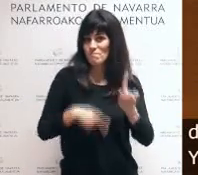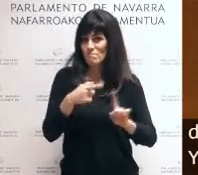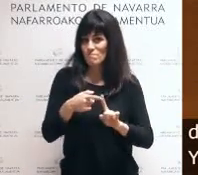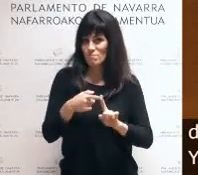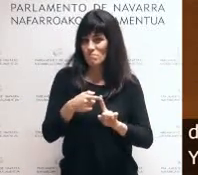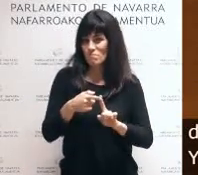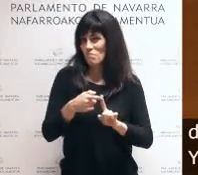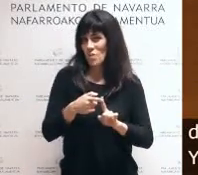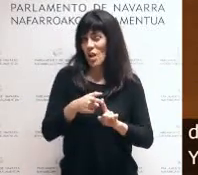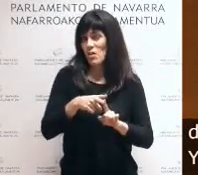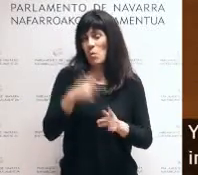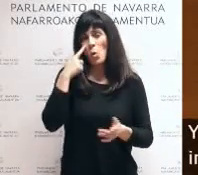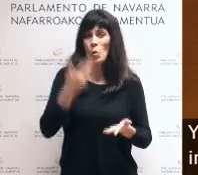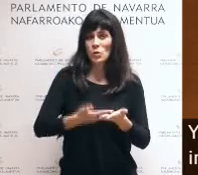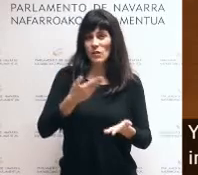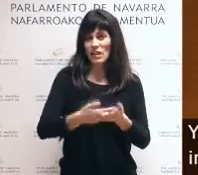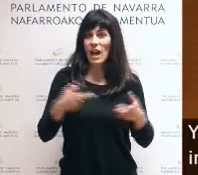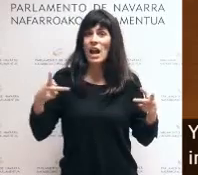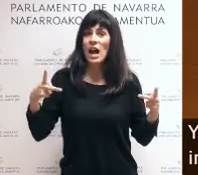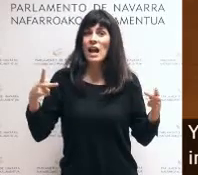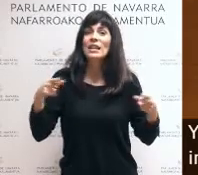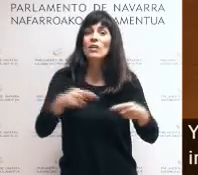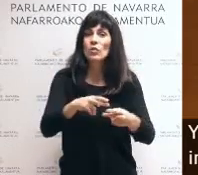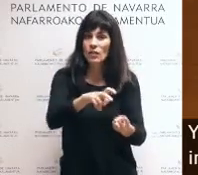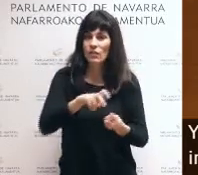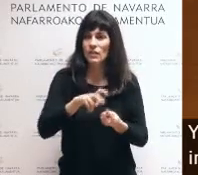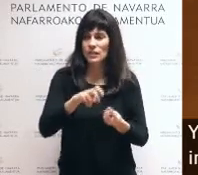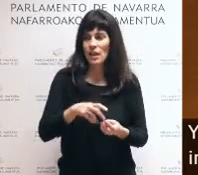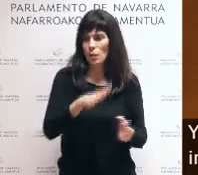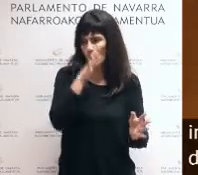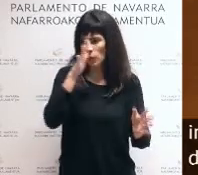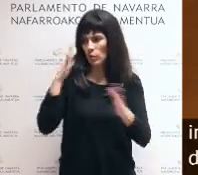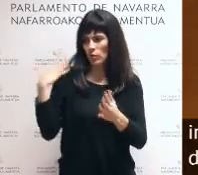improductivo recorte fiscal al que han sometido a los ciudadanos durante estos 10 años.